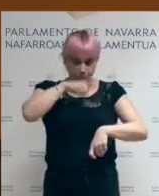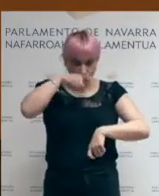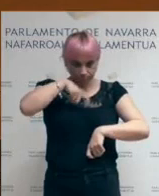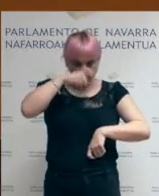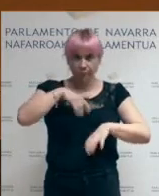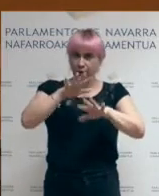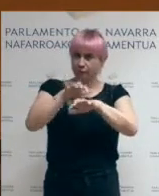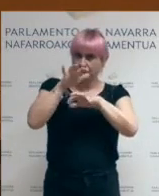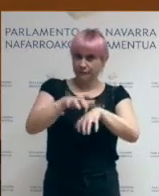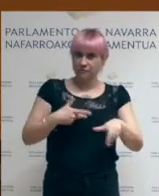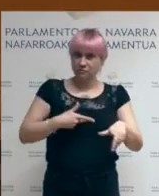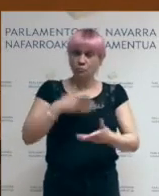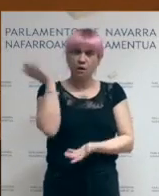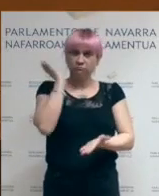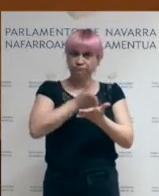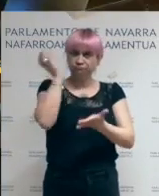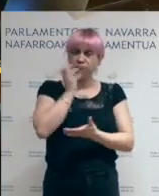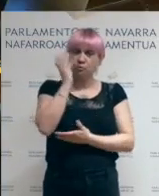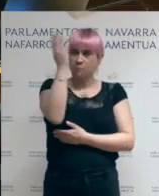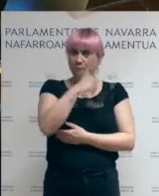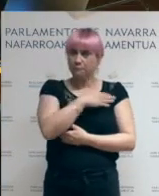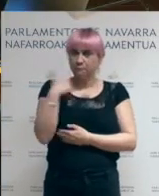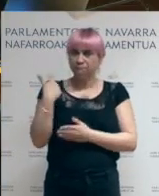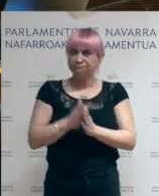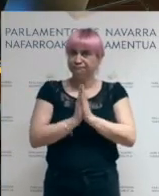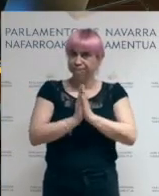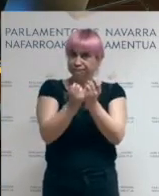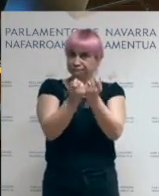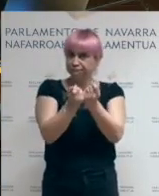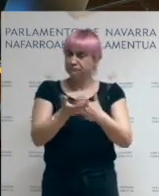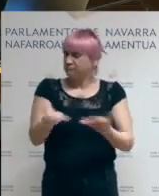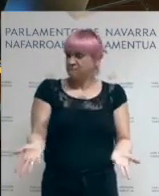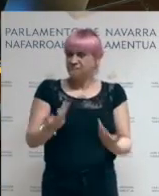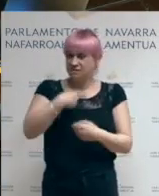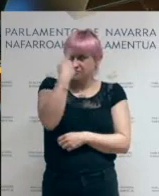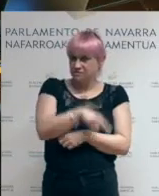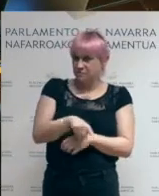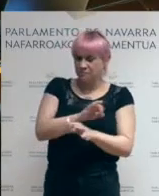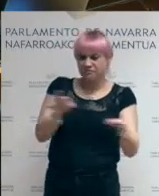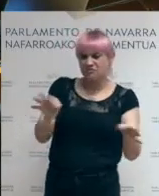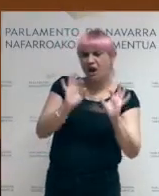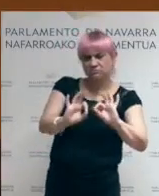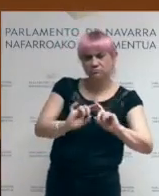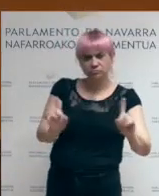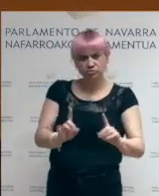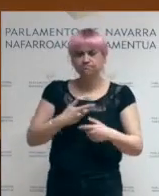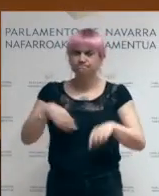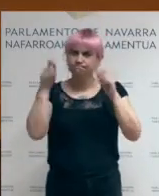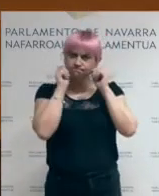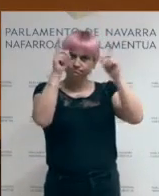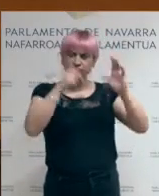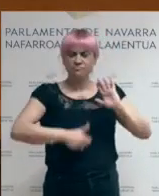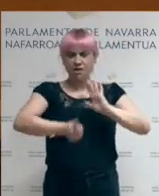2 Padres Nuestros y 3 Ave Marías las faltas de conducta, lo que saben perfectamente que no es así. Me sorprende que nombre el